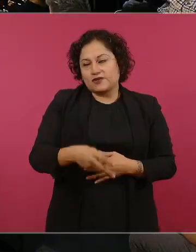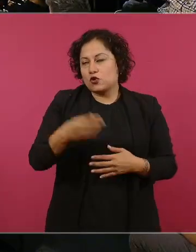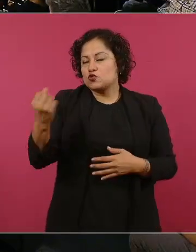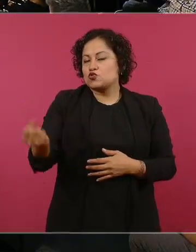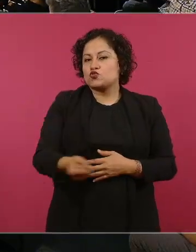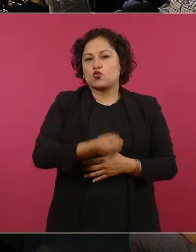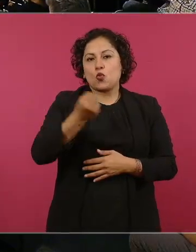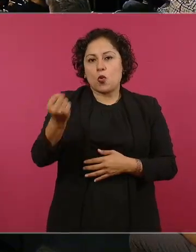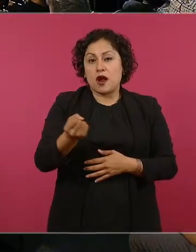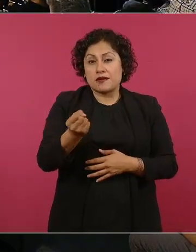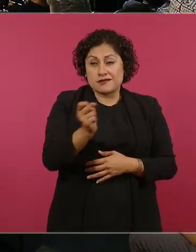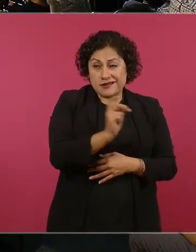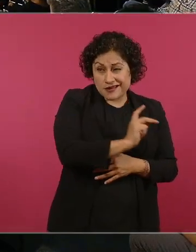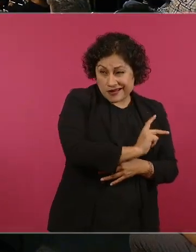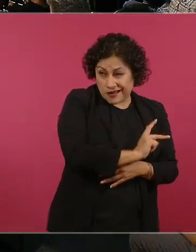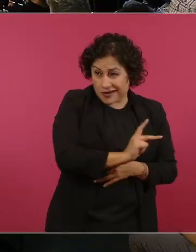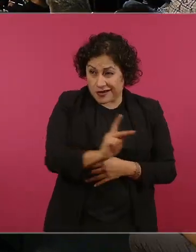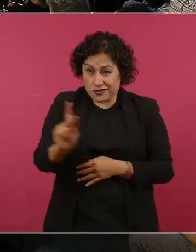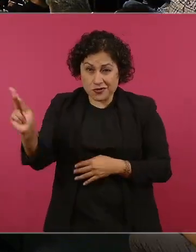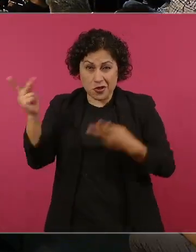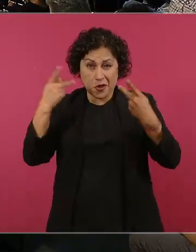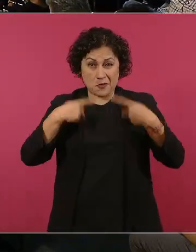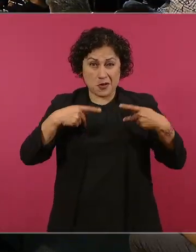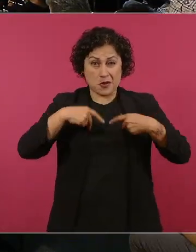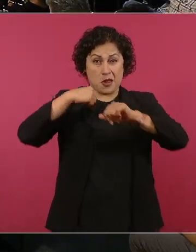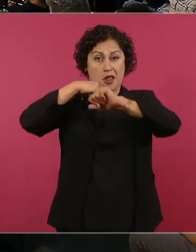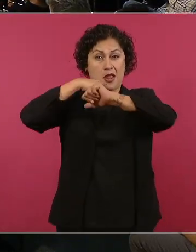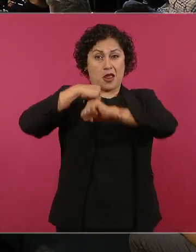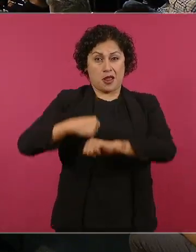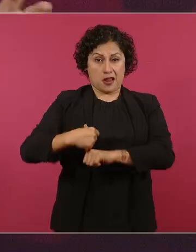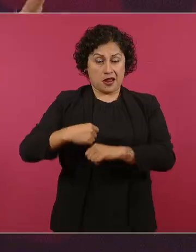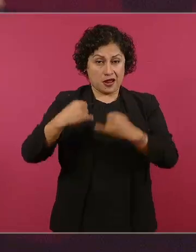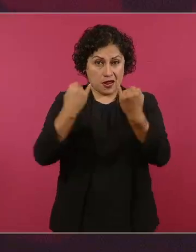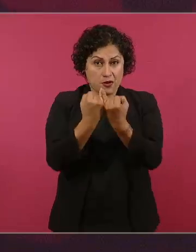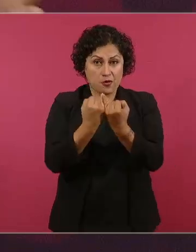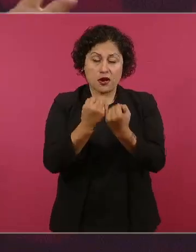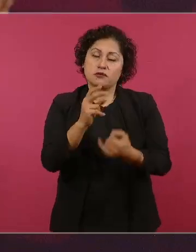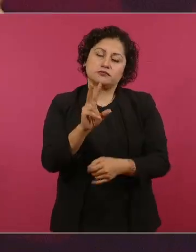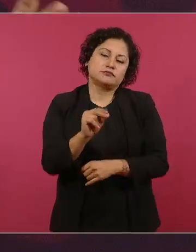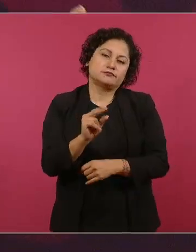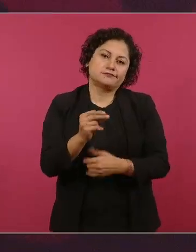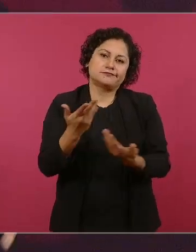Es que también es un gobierno muy